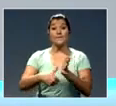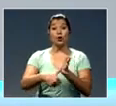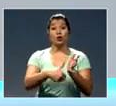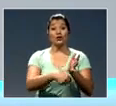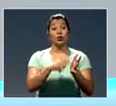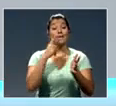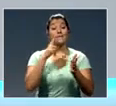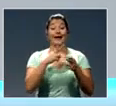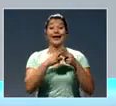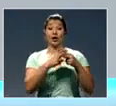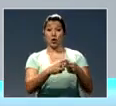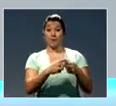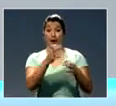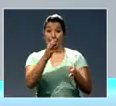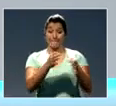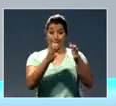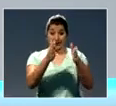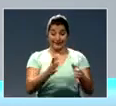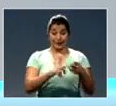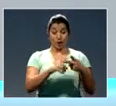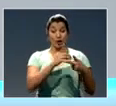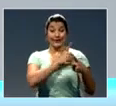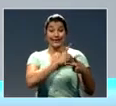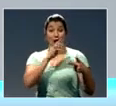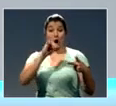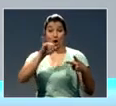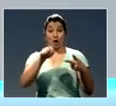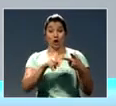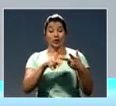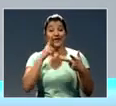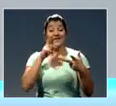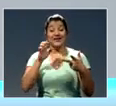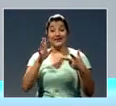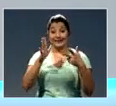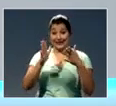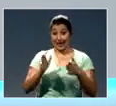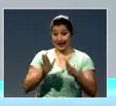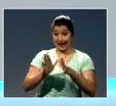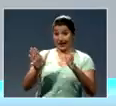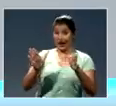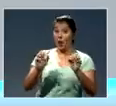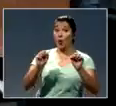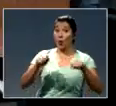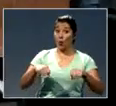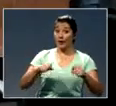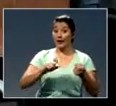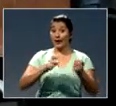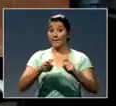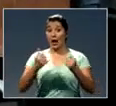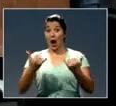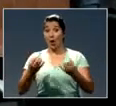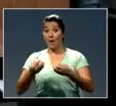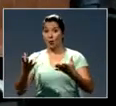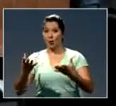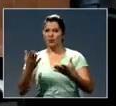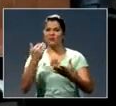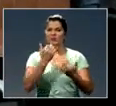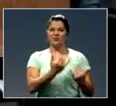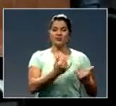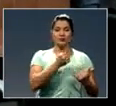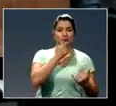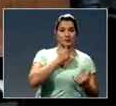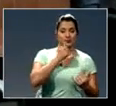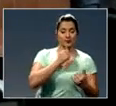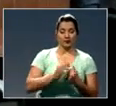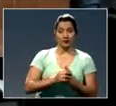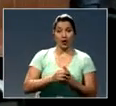magistrados suplentes, directores de OIJ o fiscales generales podrían ser públicas. Este lunes, la Corte